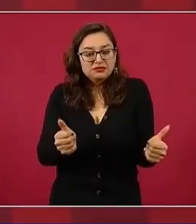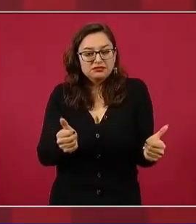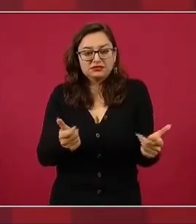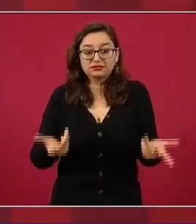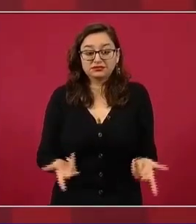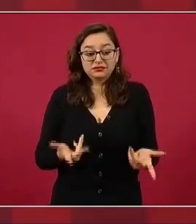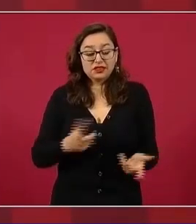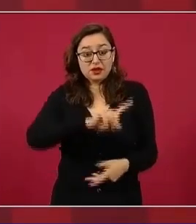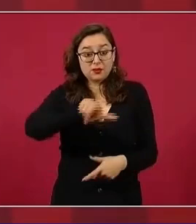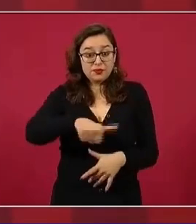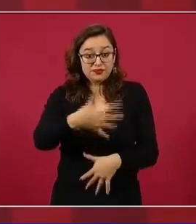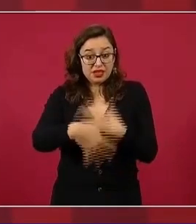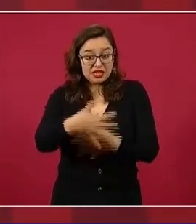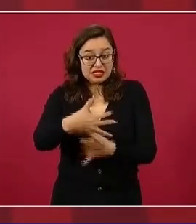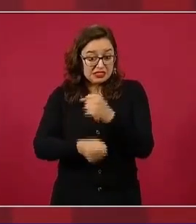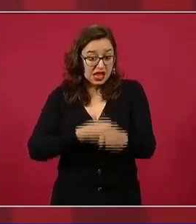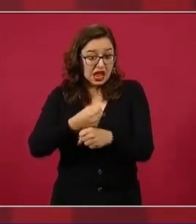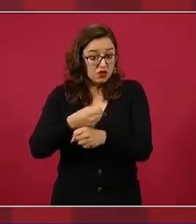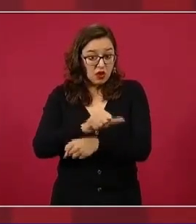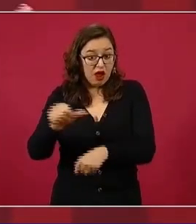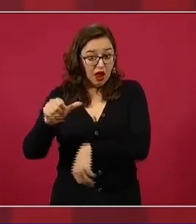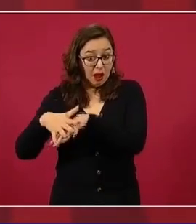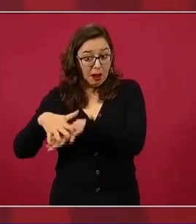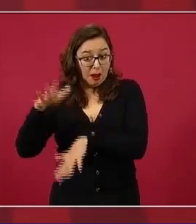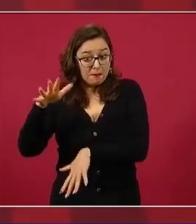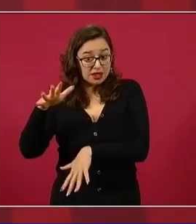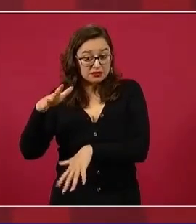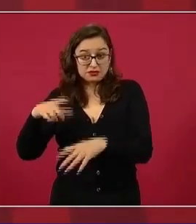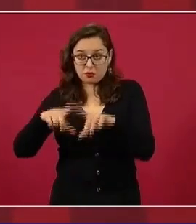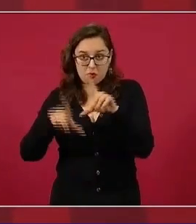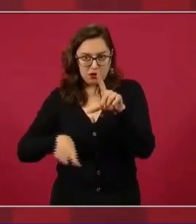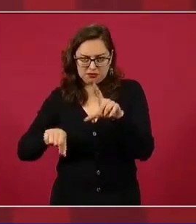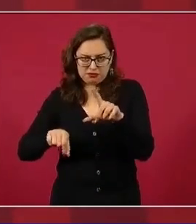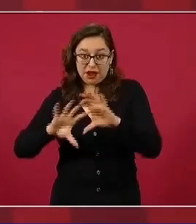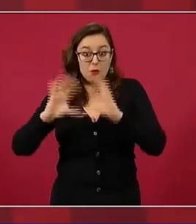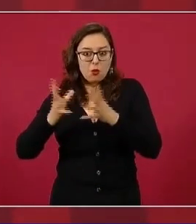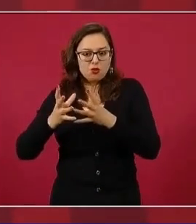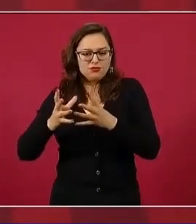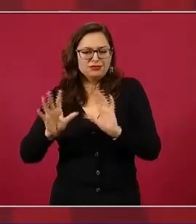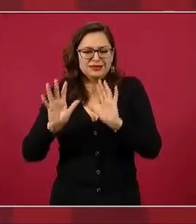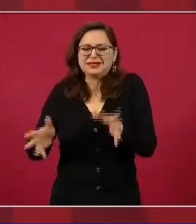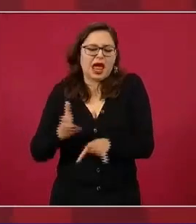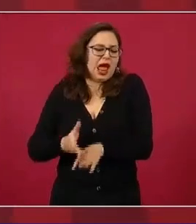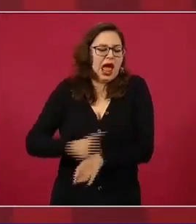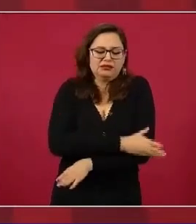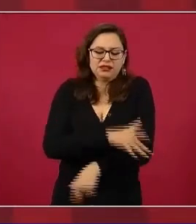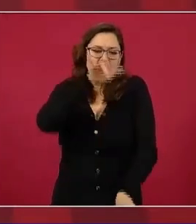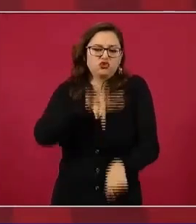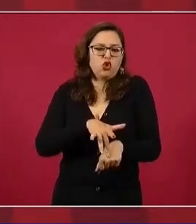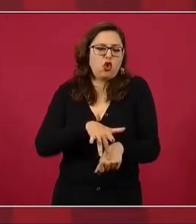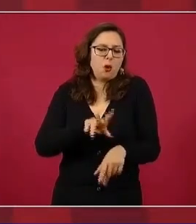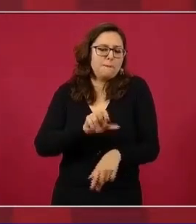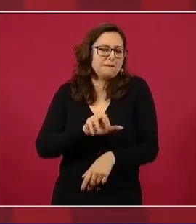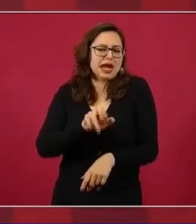Y pasados los 15 años, la enorme mayoría de las personas en el mundo, no solo en México, ya tenemos antecedente de varicela y